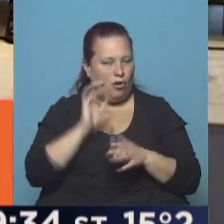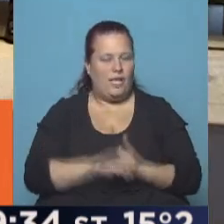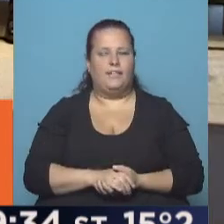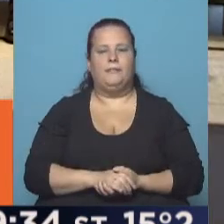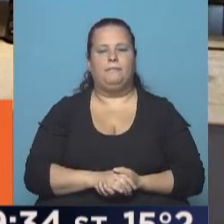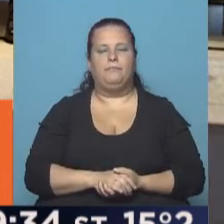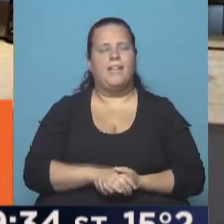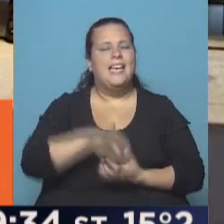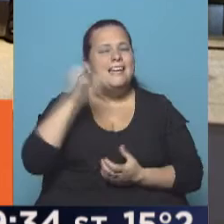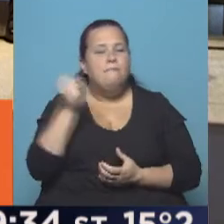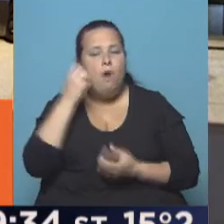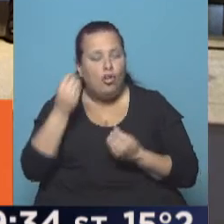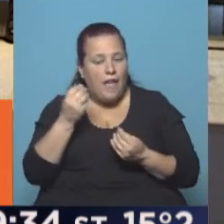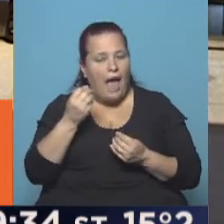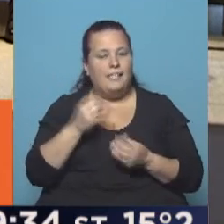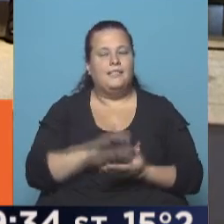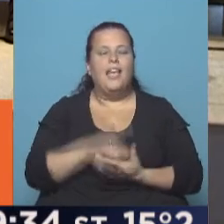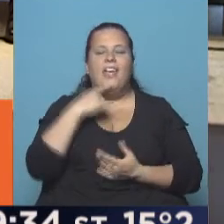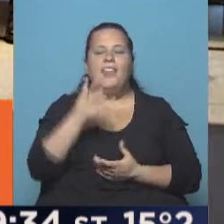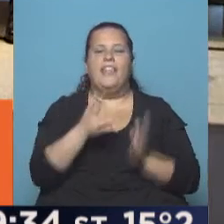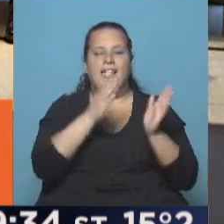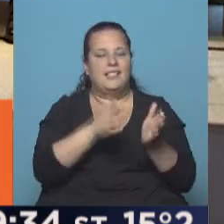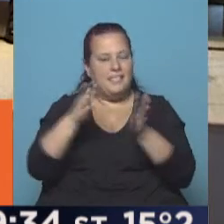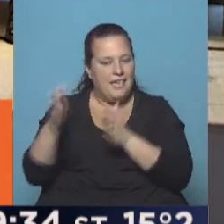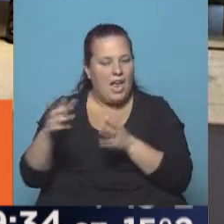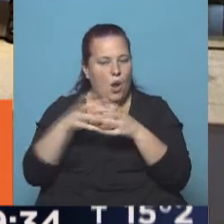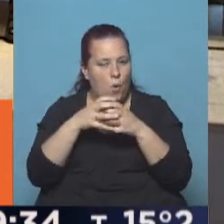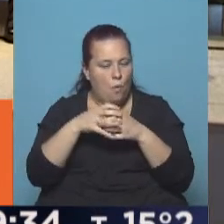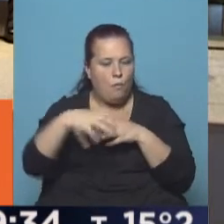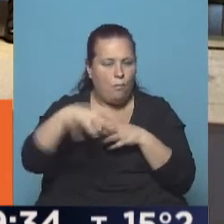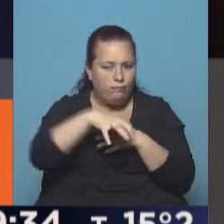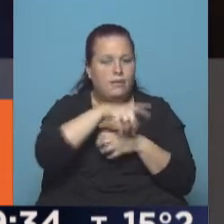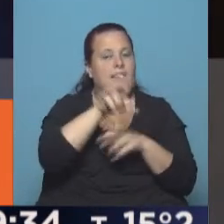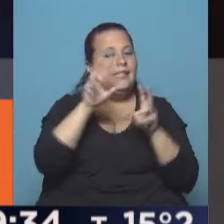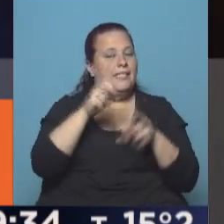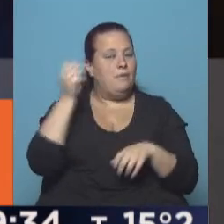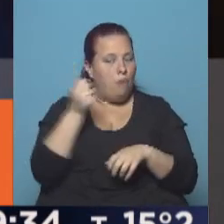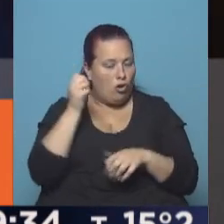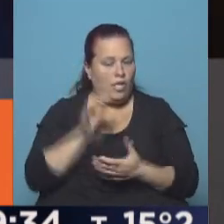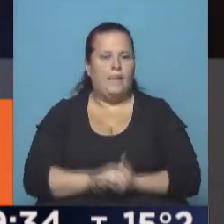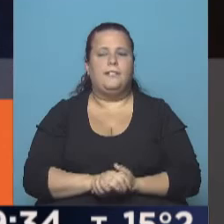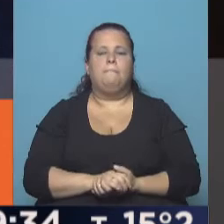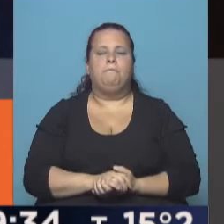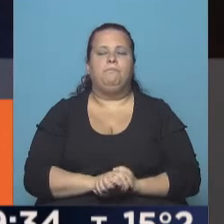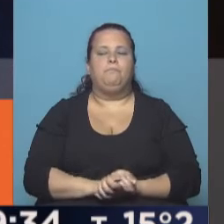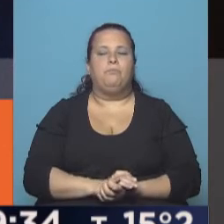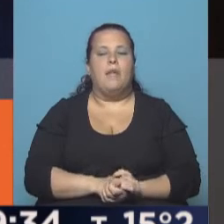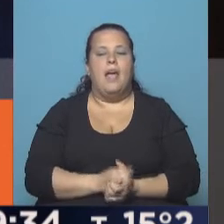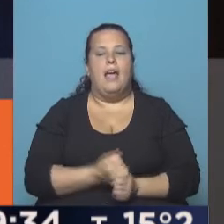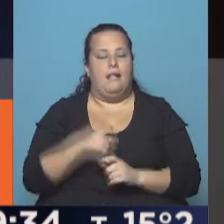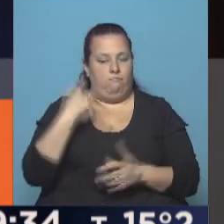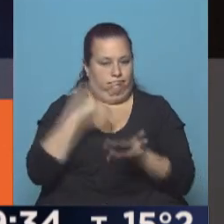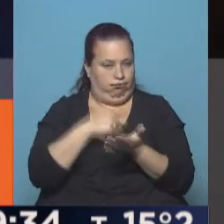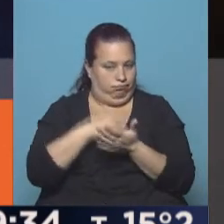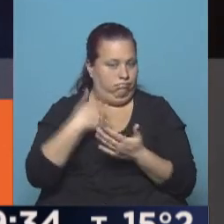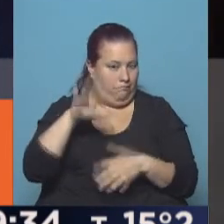importantes. Fundamentalmente se señaló la segmentación del sector, que eso es un tema muy importante, y la gran